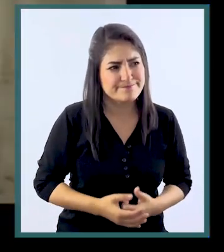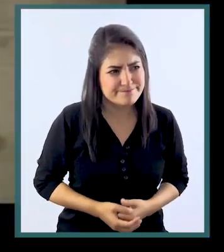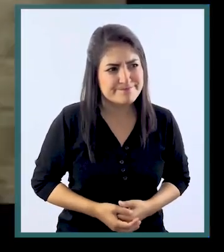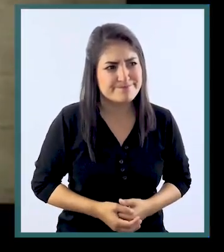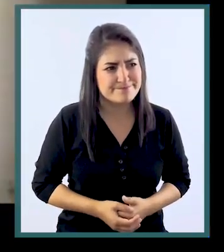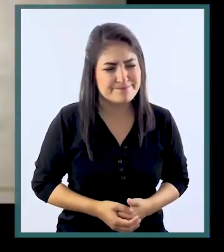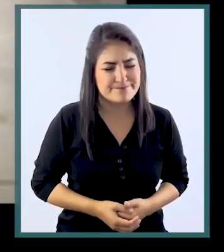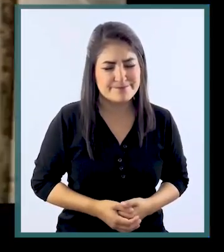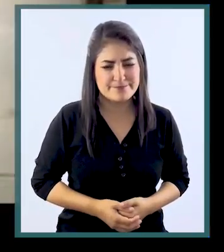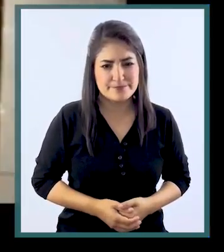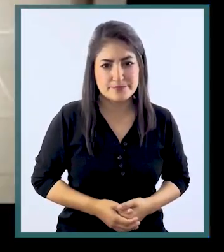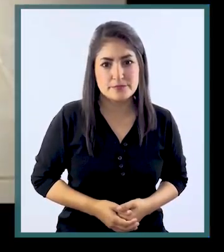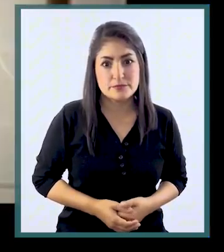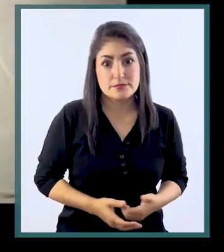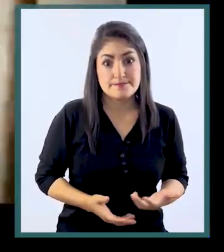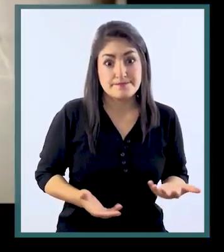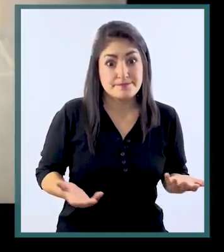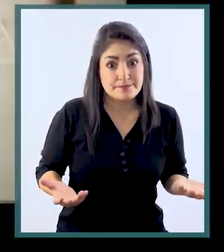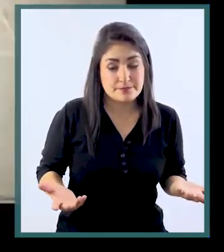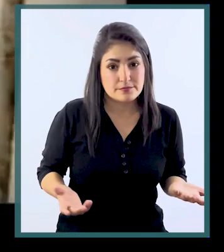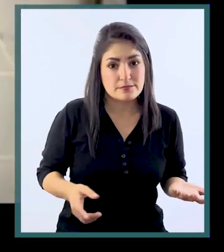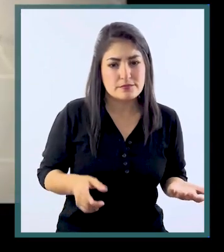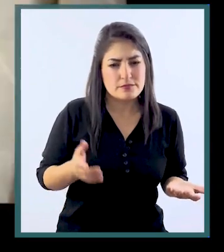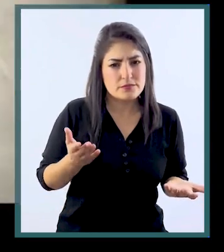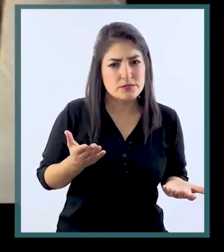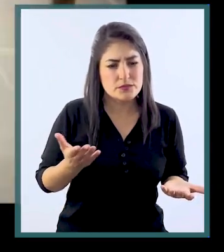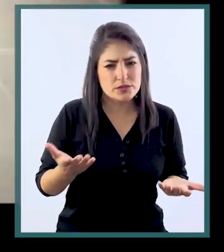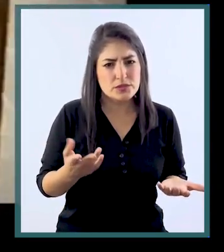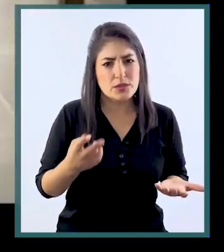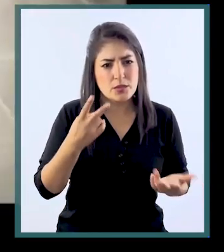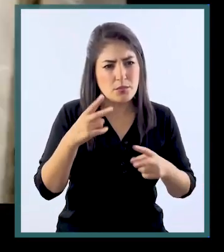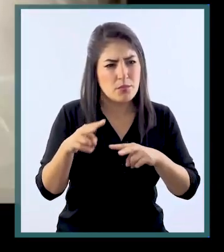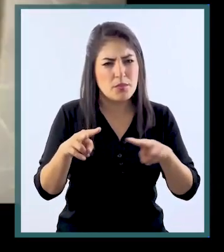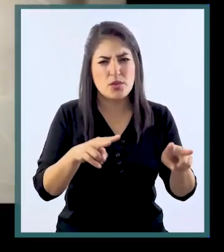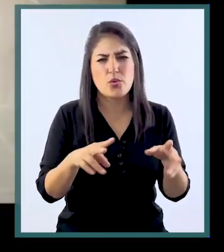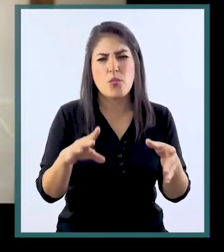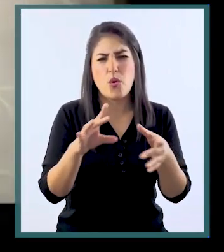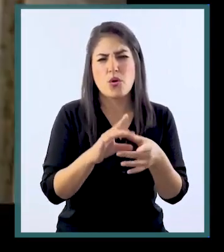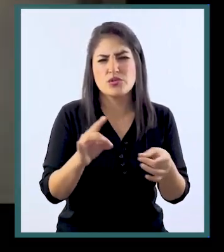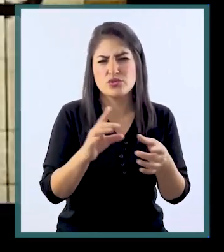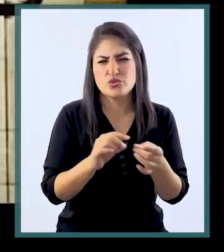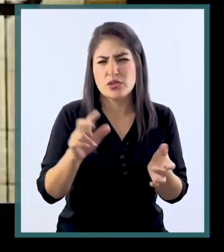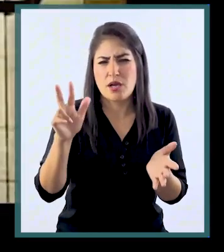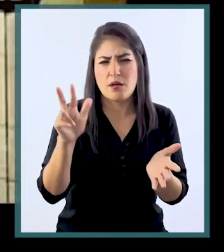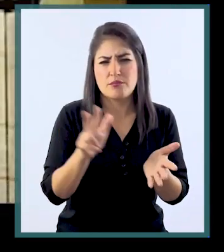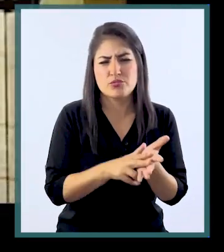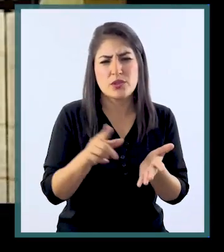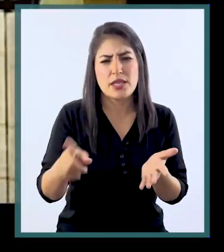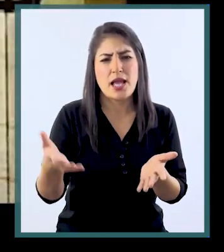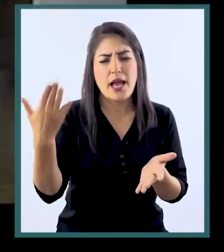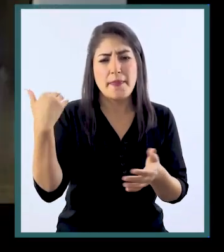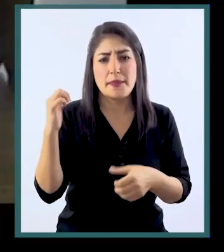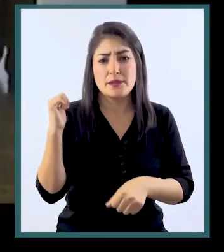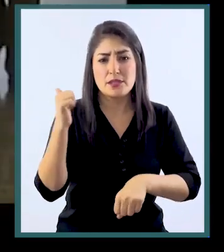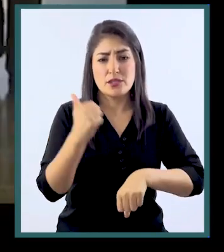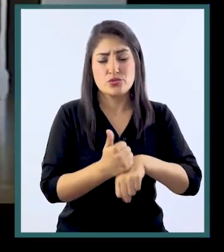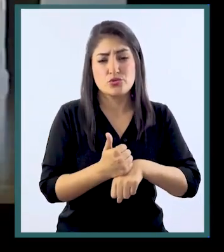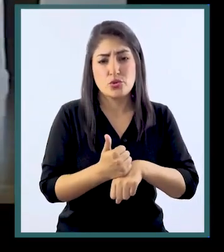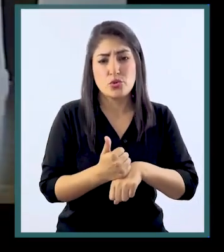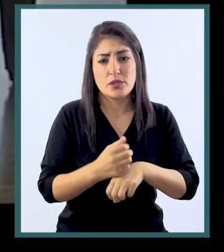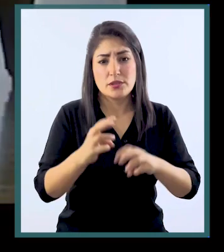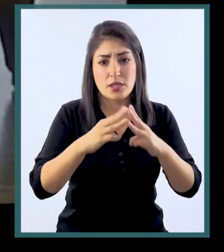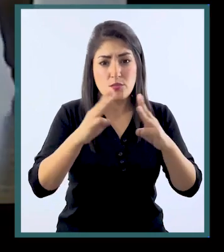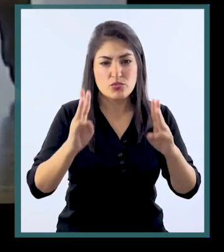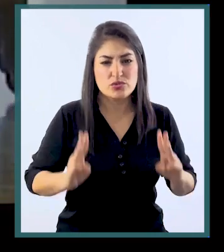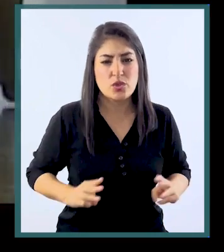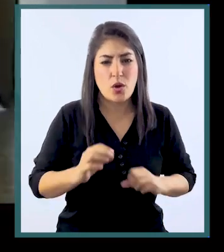intervención. Pero no es así. La historia parecía estar escrita para él. Siendo director del Museo Brüning en el